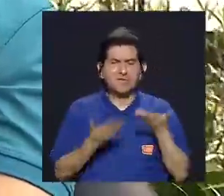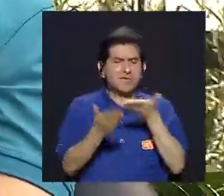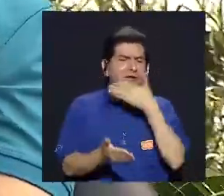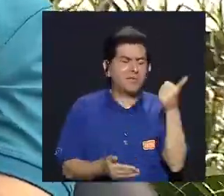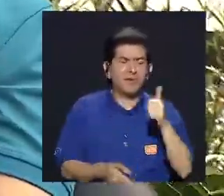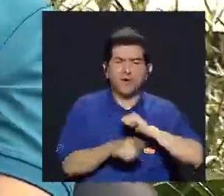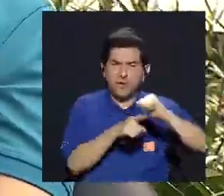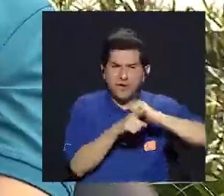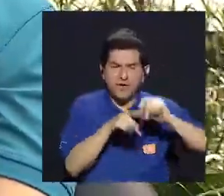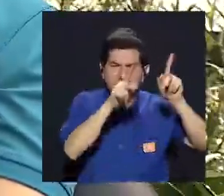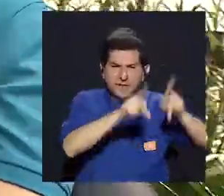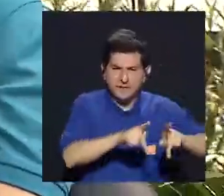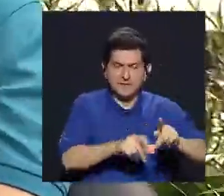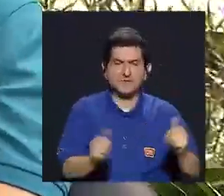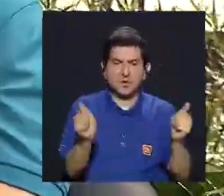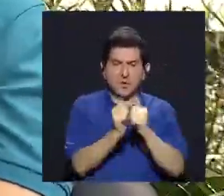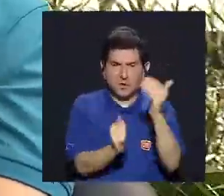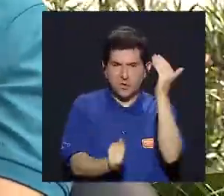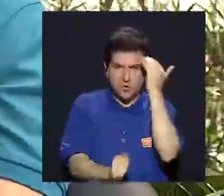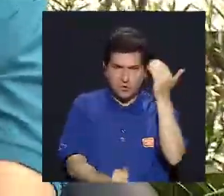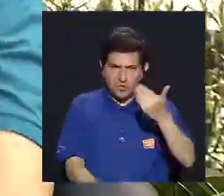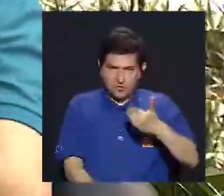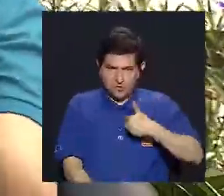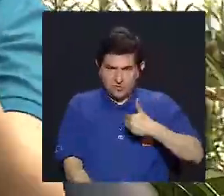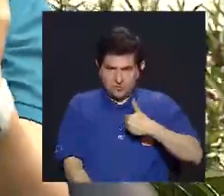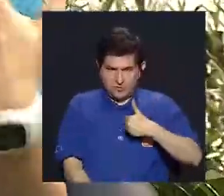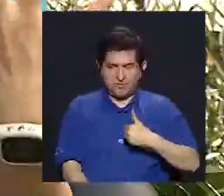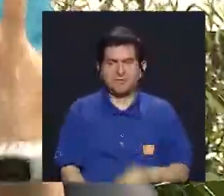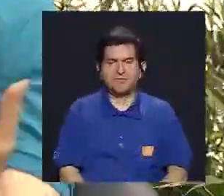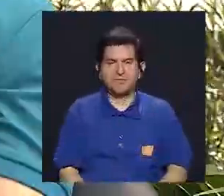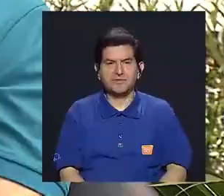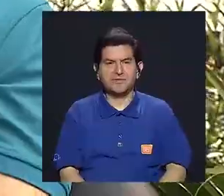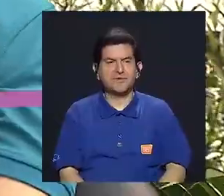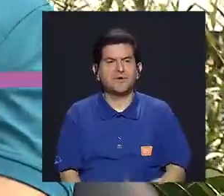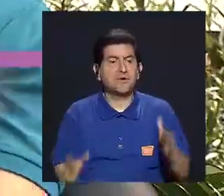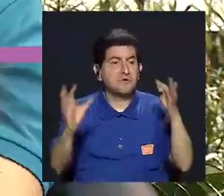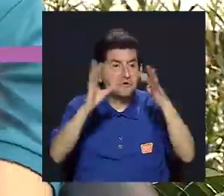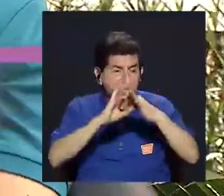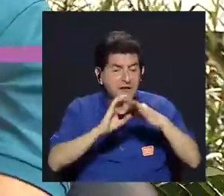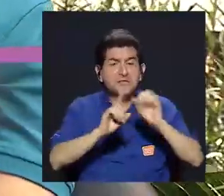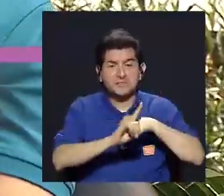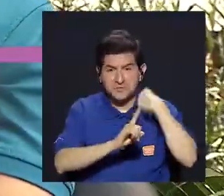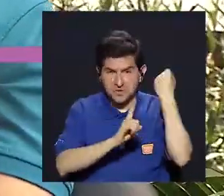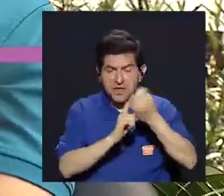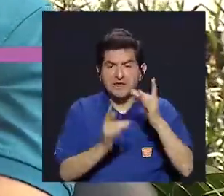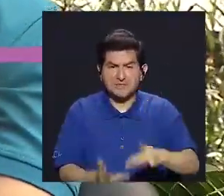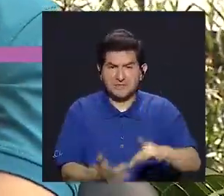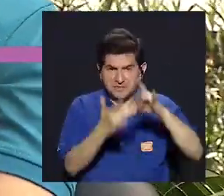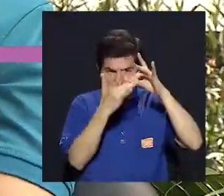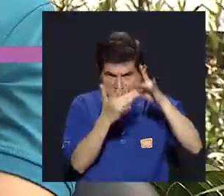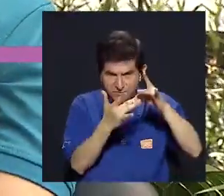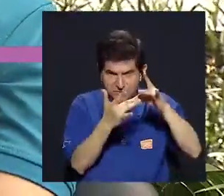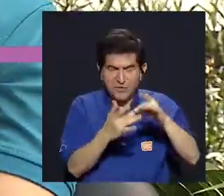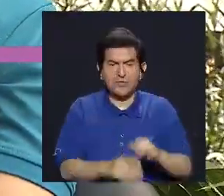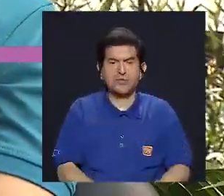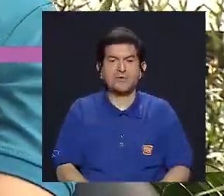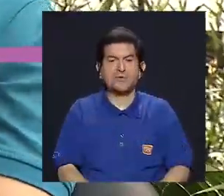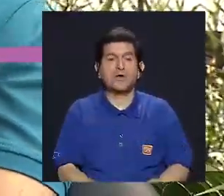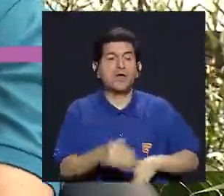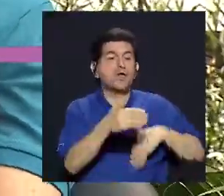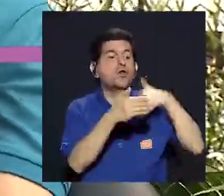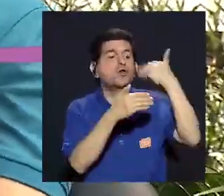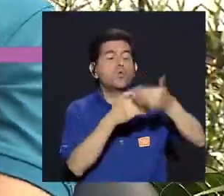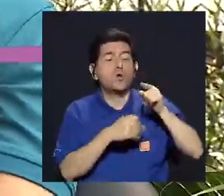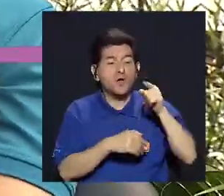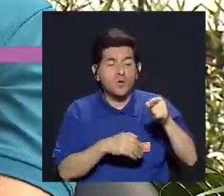tratar de capacitar a la gente con el conocimiento que tengamos digamos más relacionado con la situación particular para que